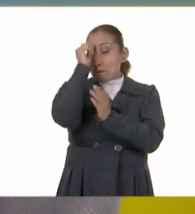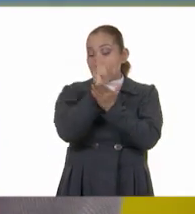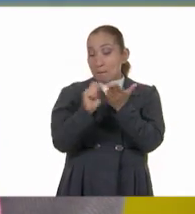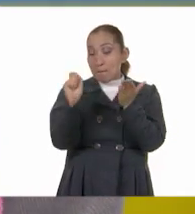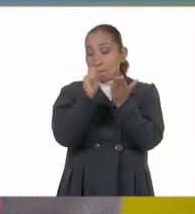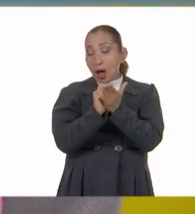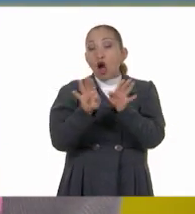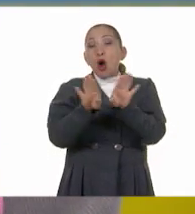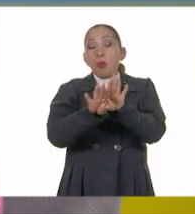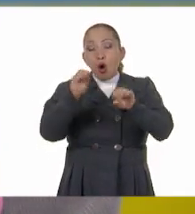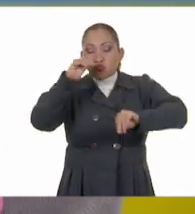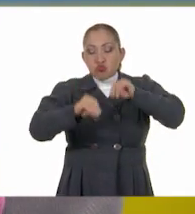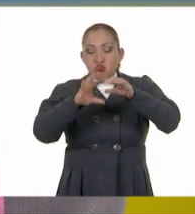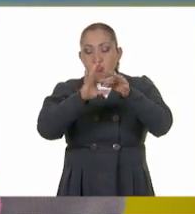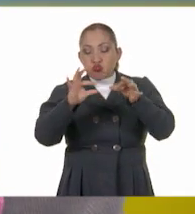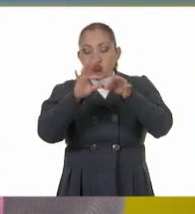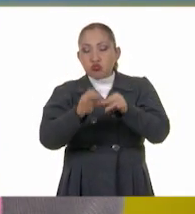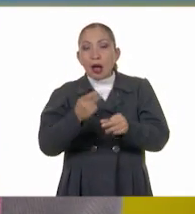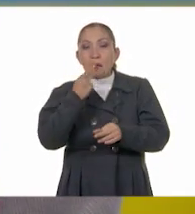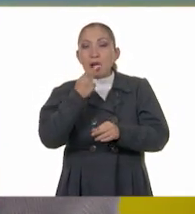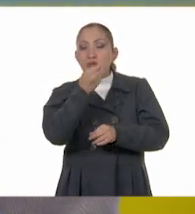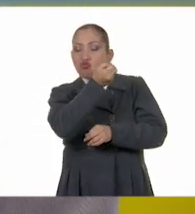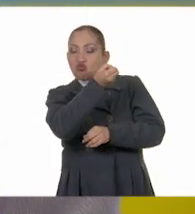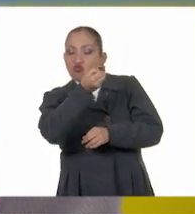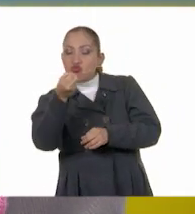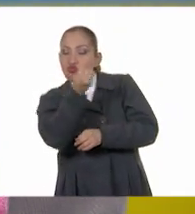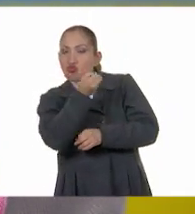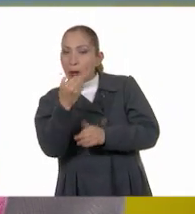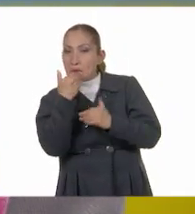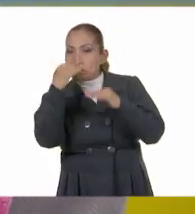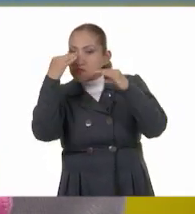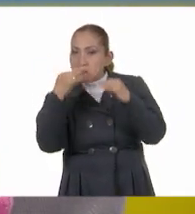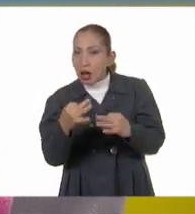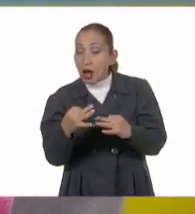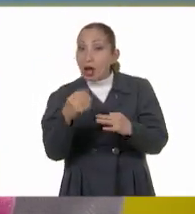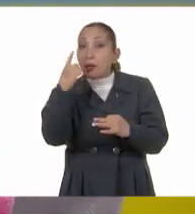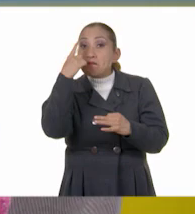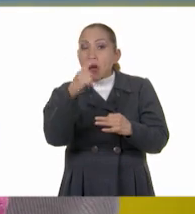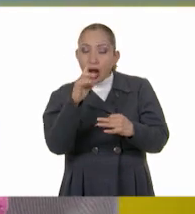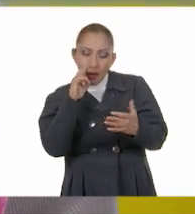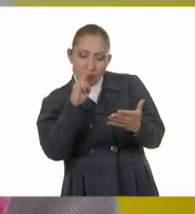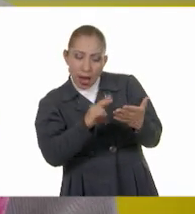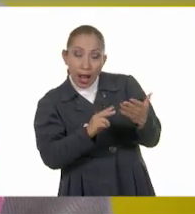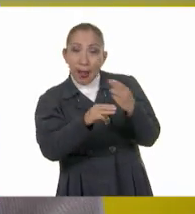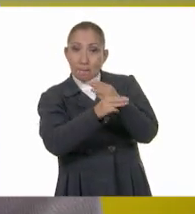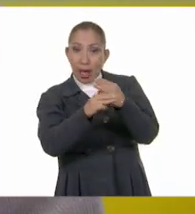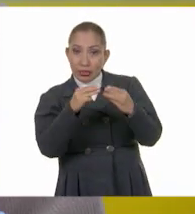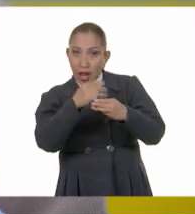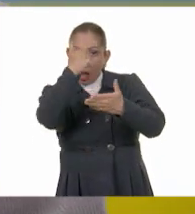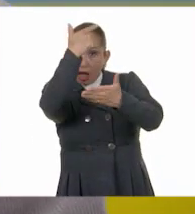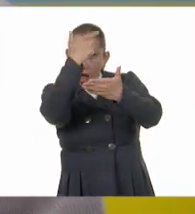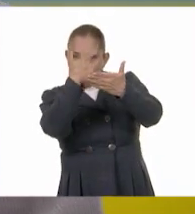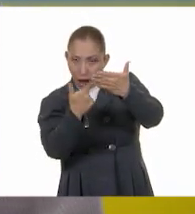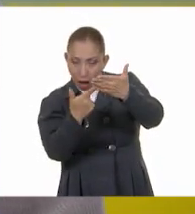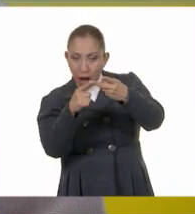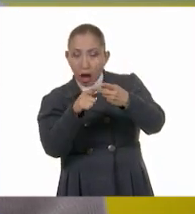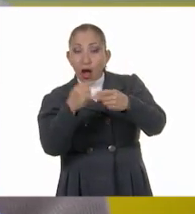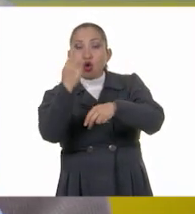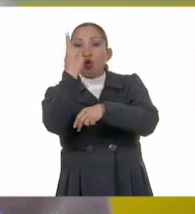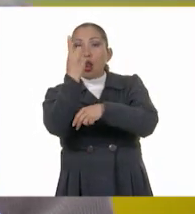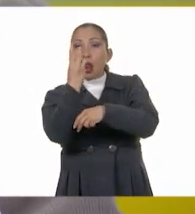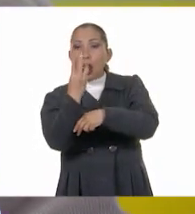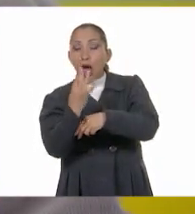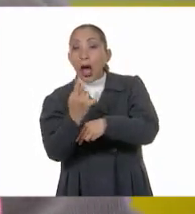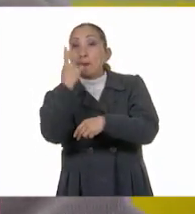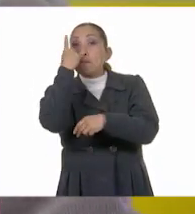un instructivo utilizando el lenguaje adecuado. Viñetas para listar los materiales. Números